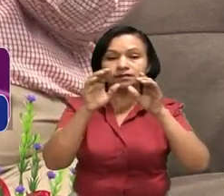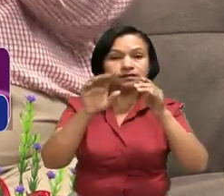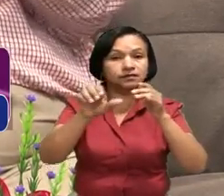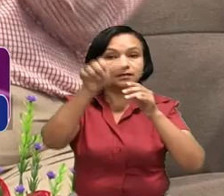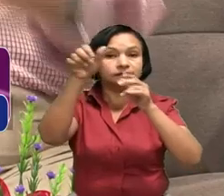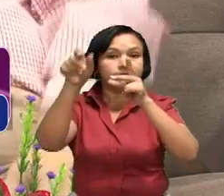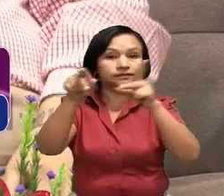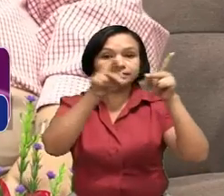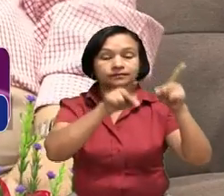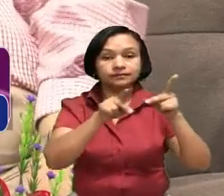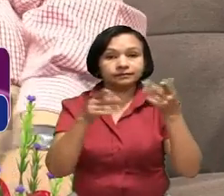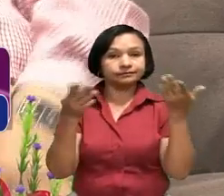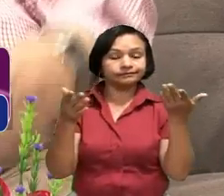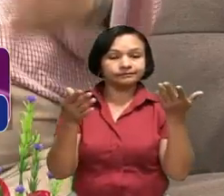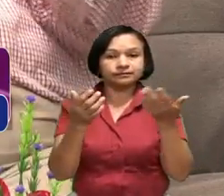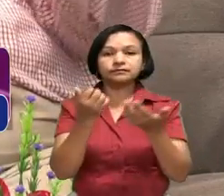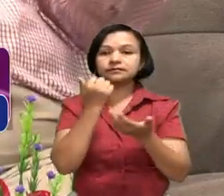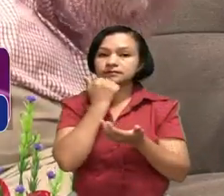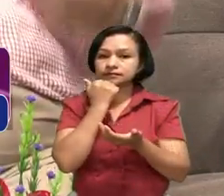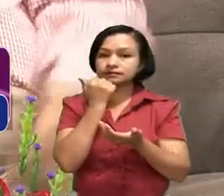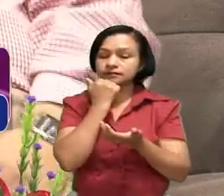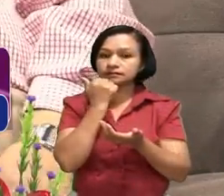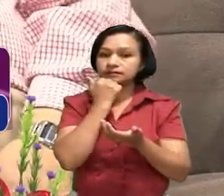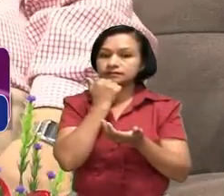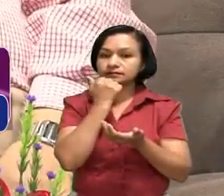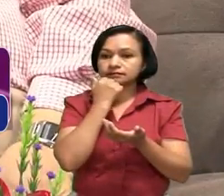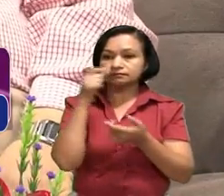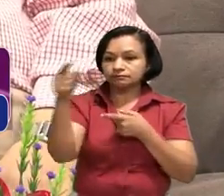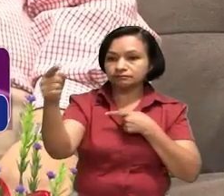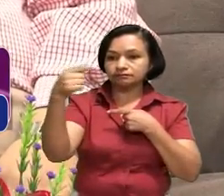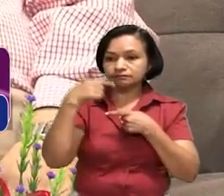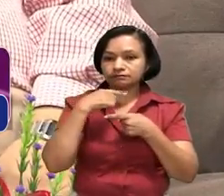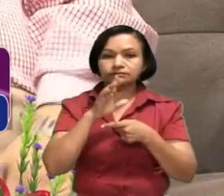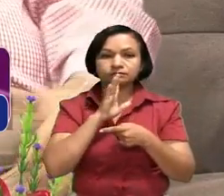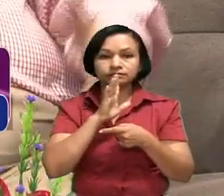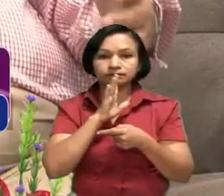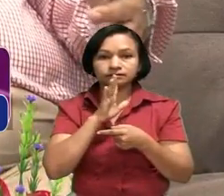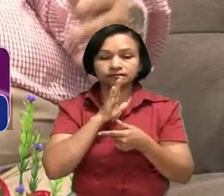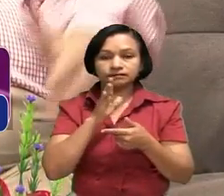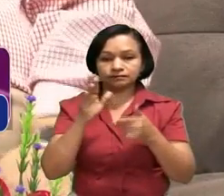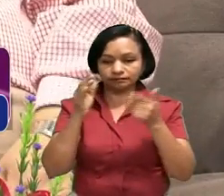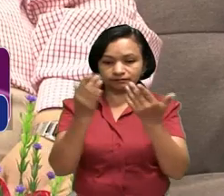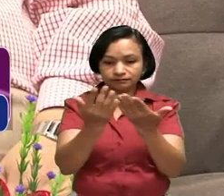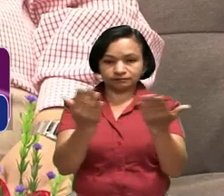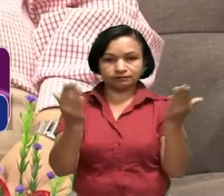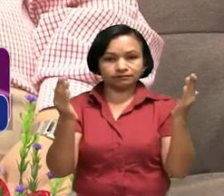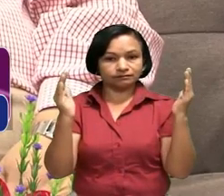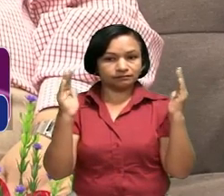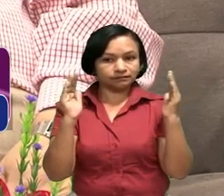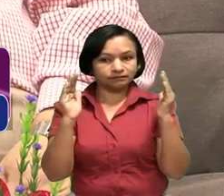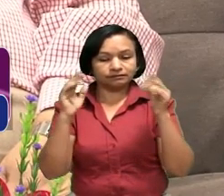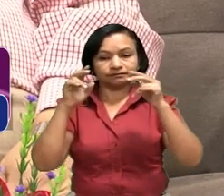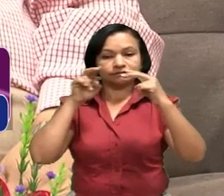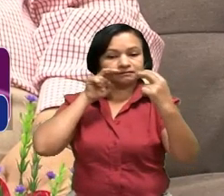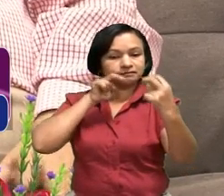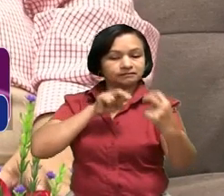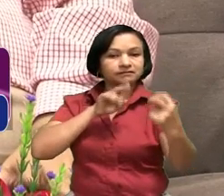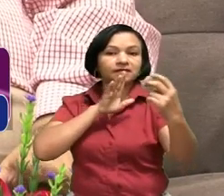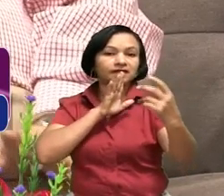de repente no nos equivocamos bueno estamos en este momento digamos en una cabina y entonces